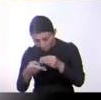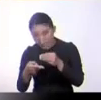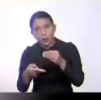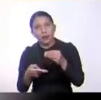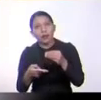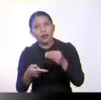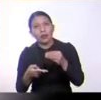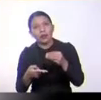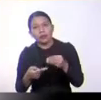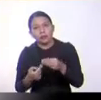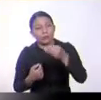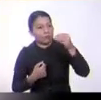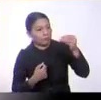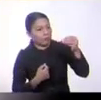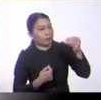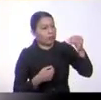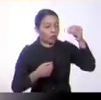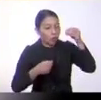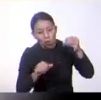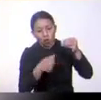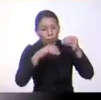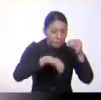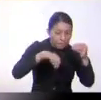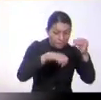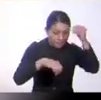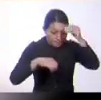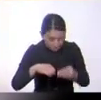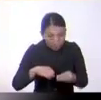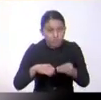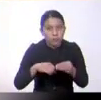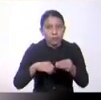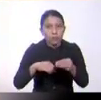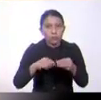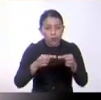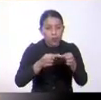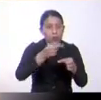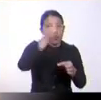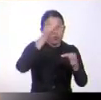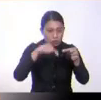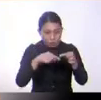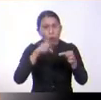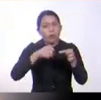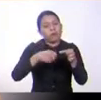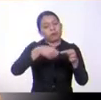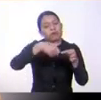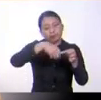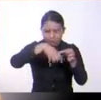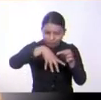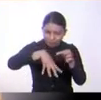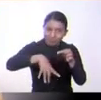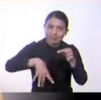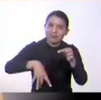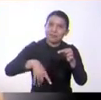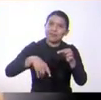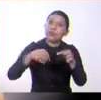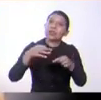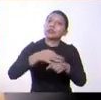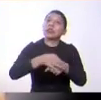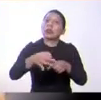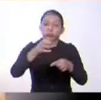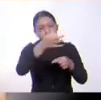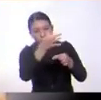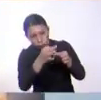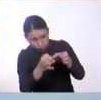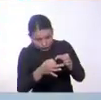unas raíces. Esto es así porque las plantas pueden regresar una célula a su estructura